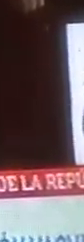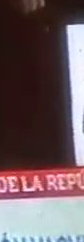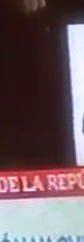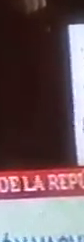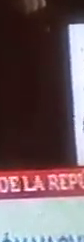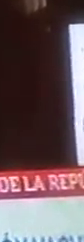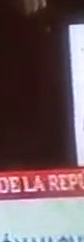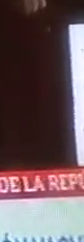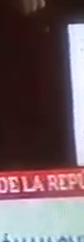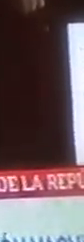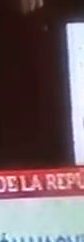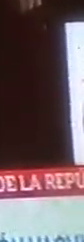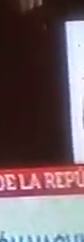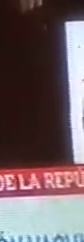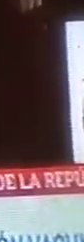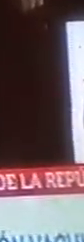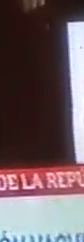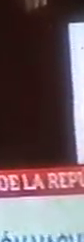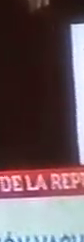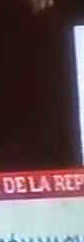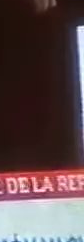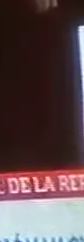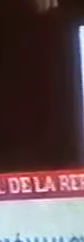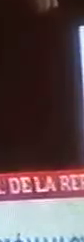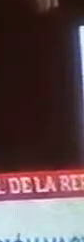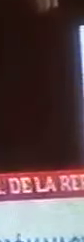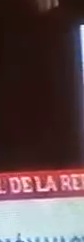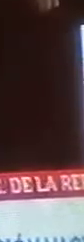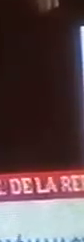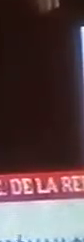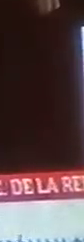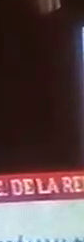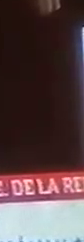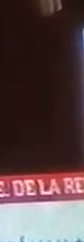hasta 12 horas en los establecimientos